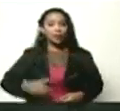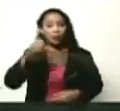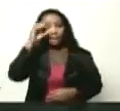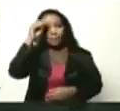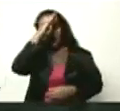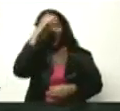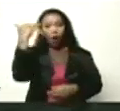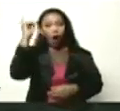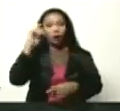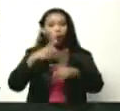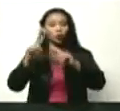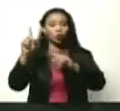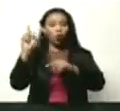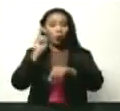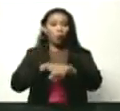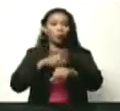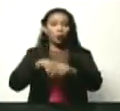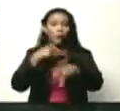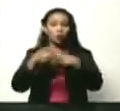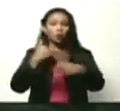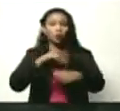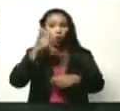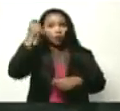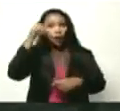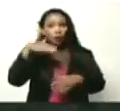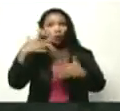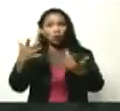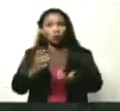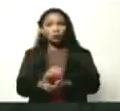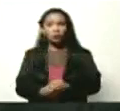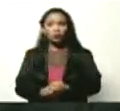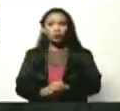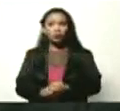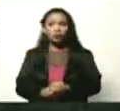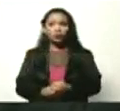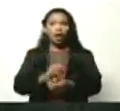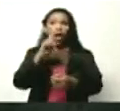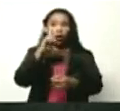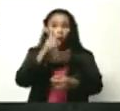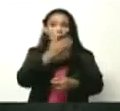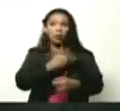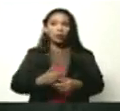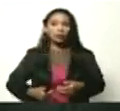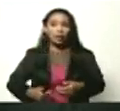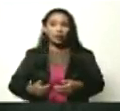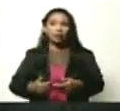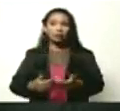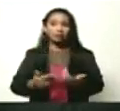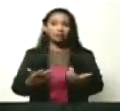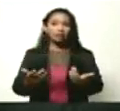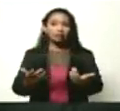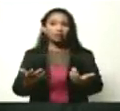momento político. Nosotros creemos que es un presidente definitivo